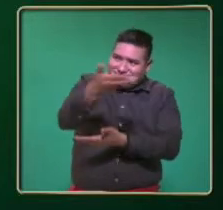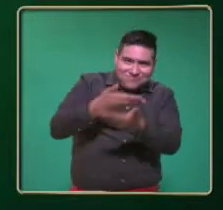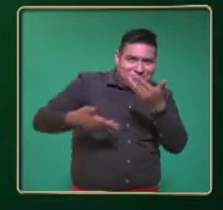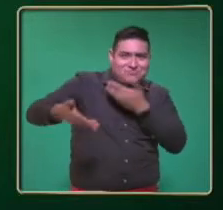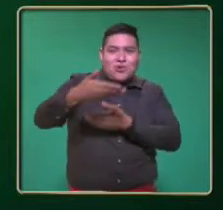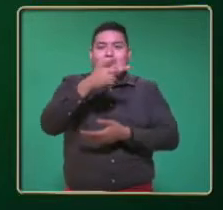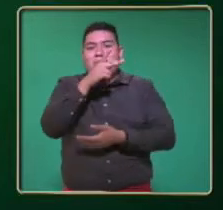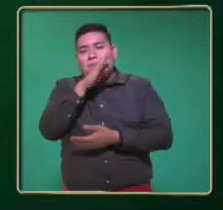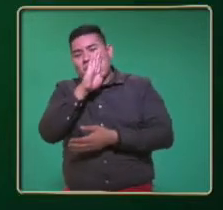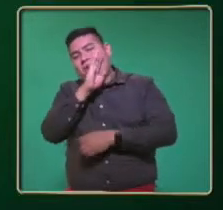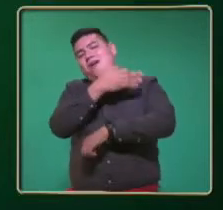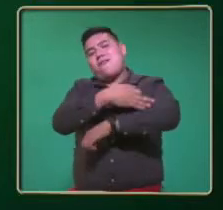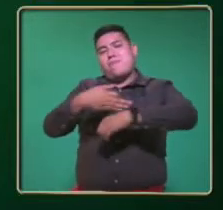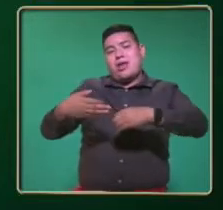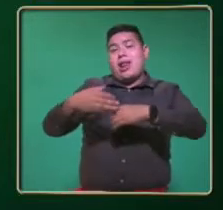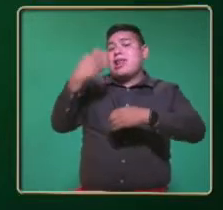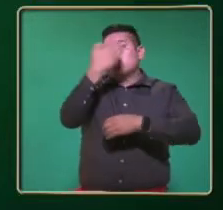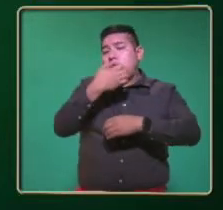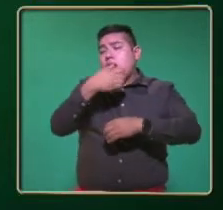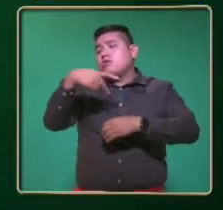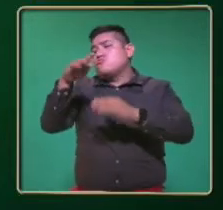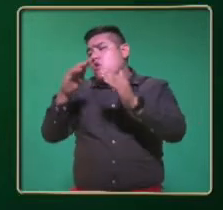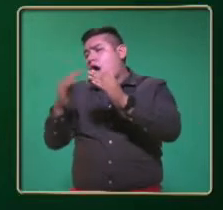familia dentro de la escuela o en sus hogares.